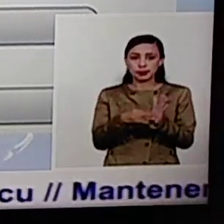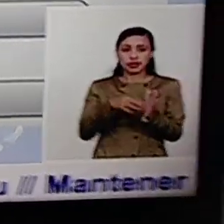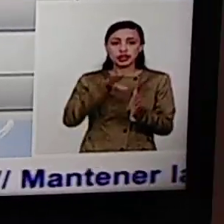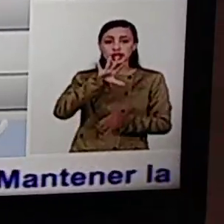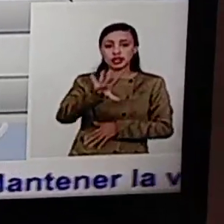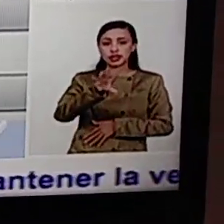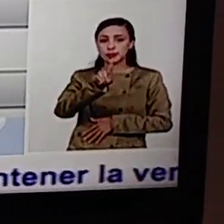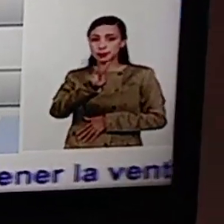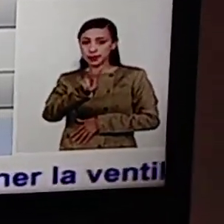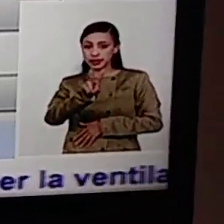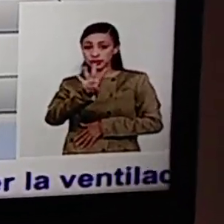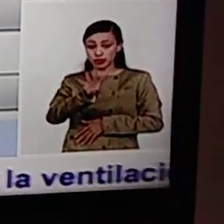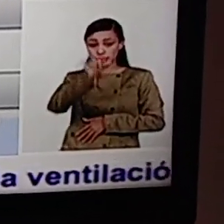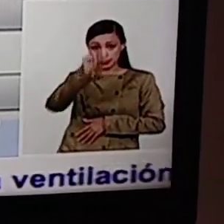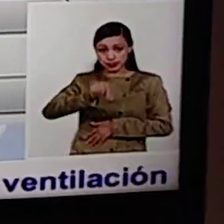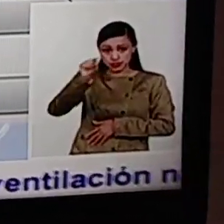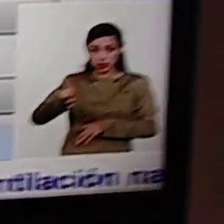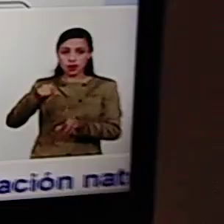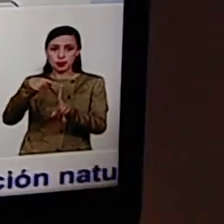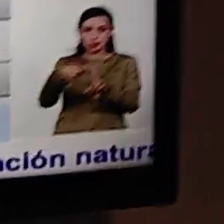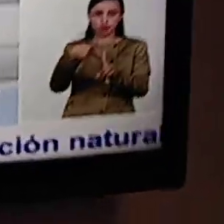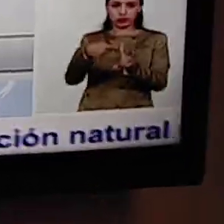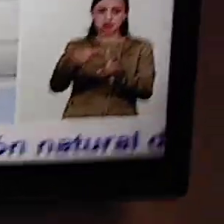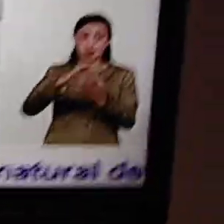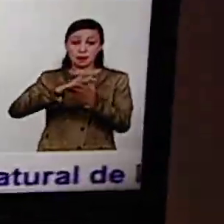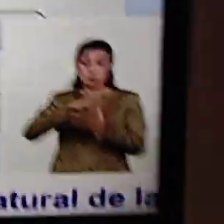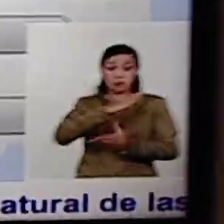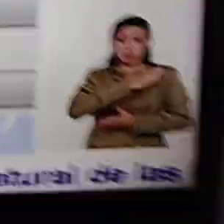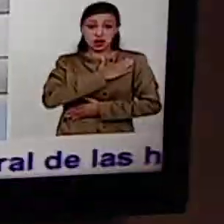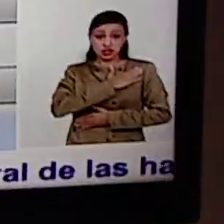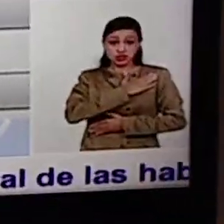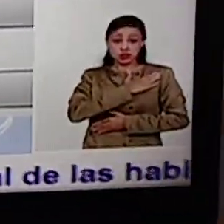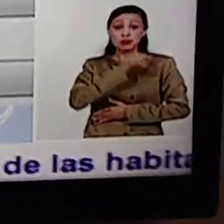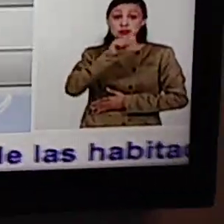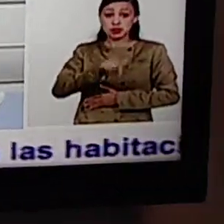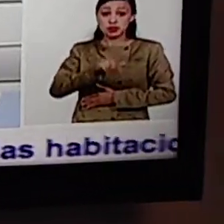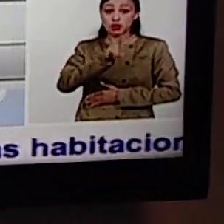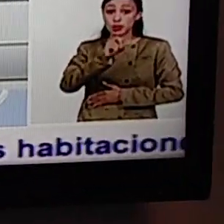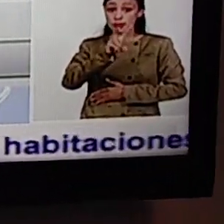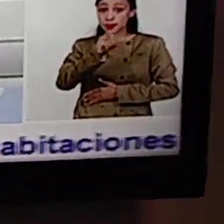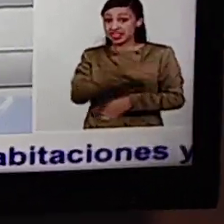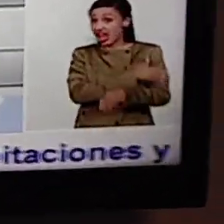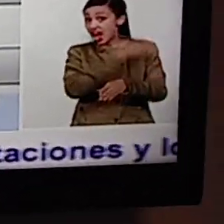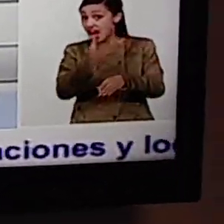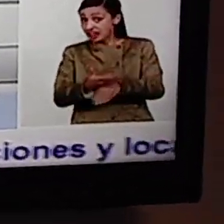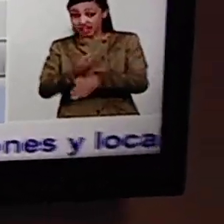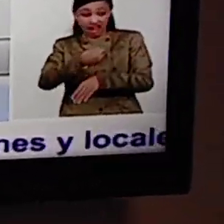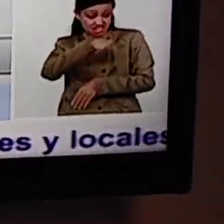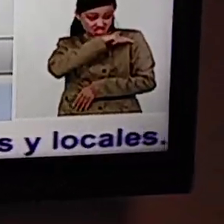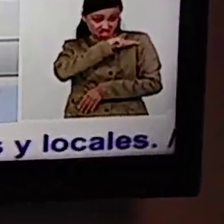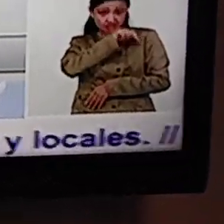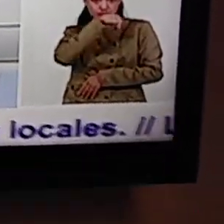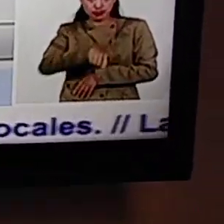103.524 personas desde marzo del 2020 hasta el día de ayer con COVID-19, el